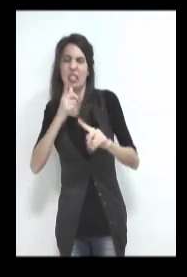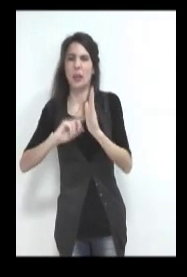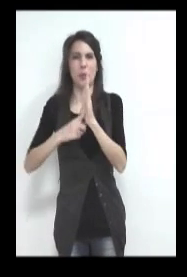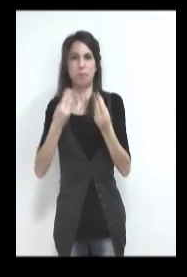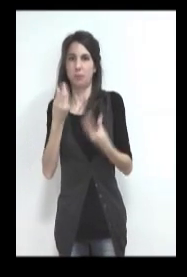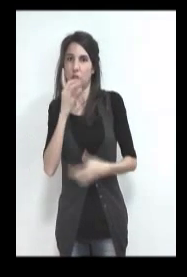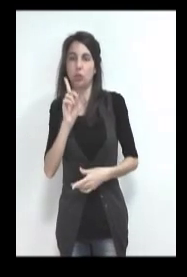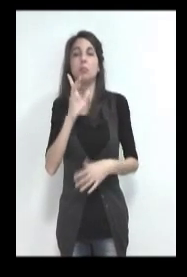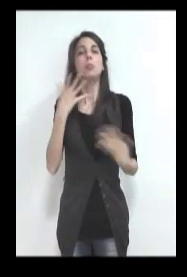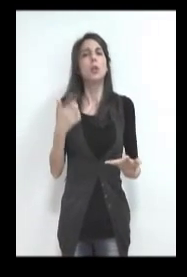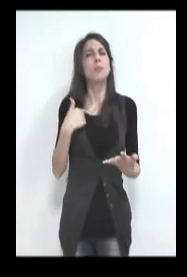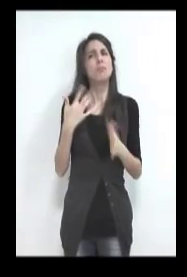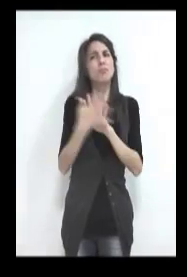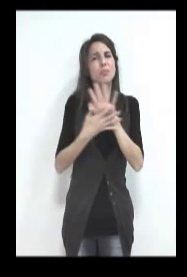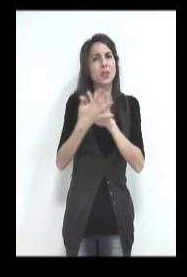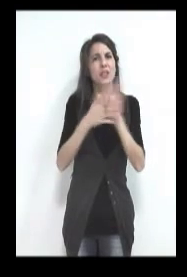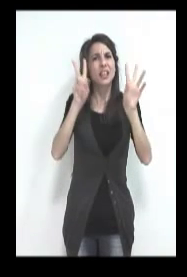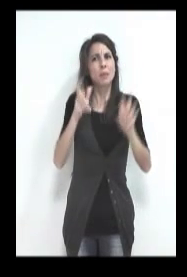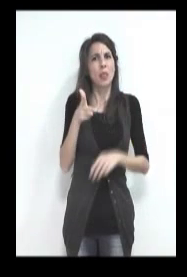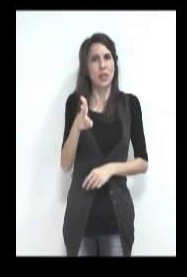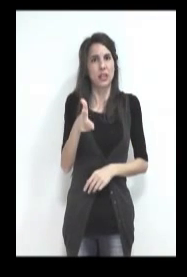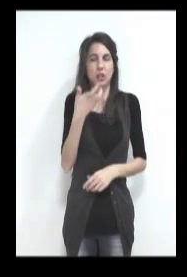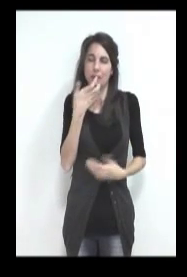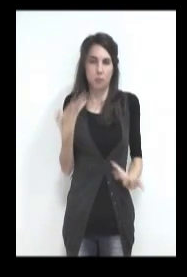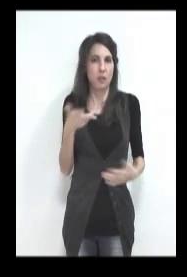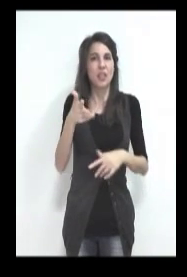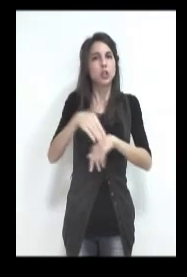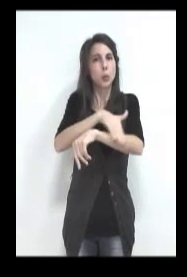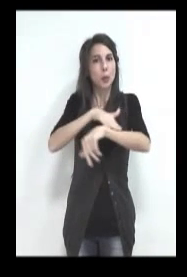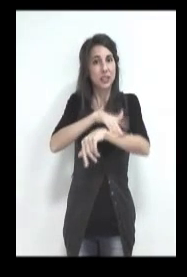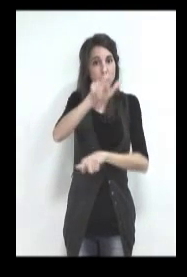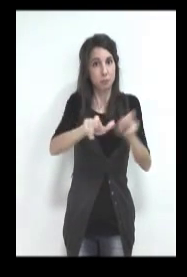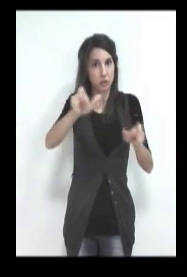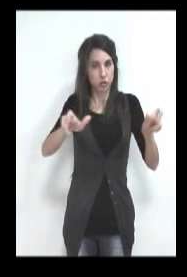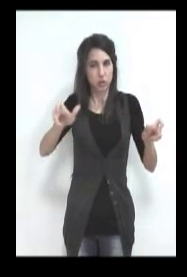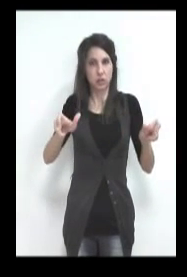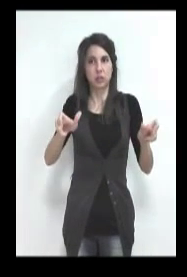con los derechos, ¿no? En el sentido de decir, los derechos básicos de las personas,